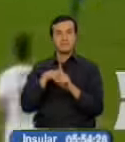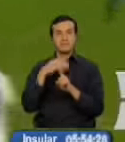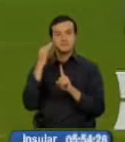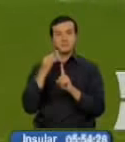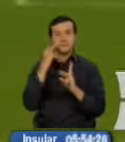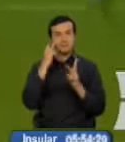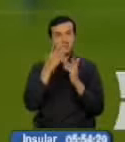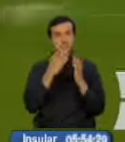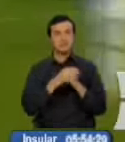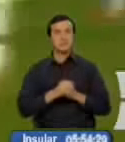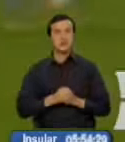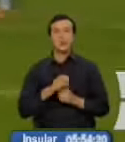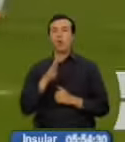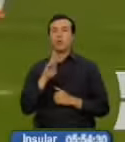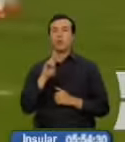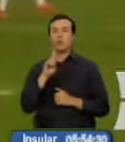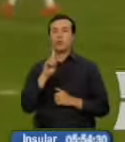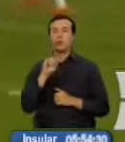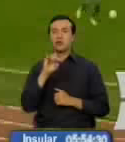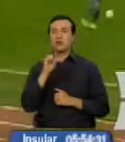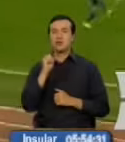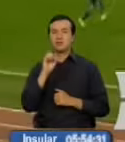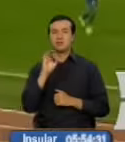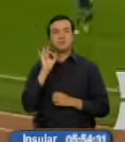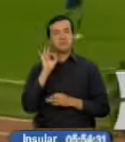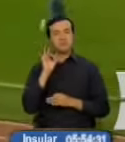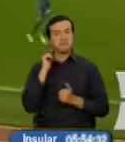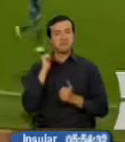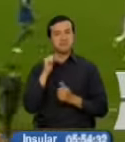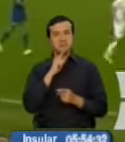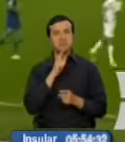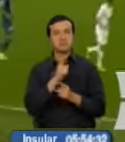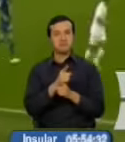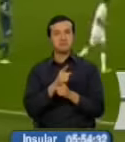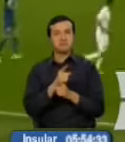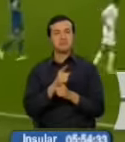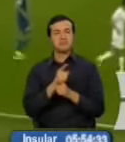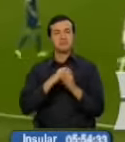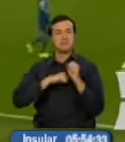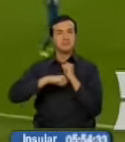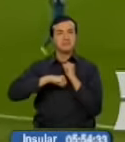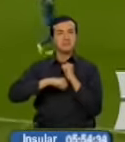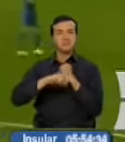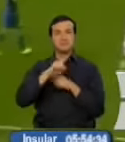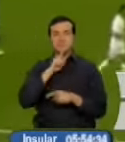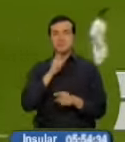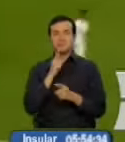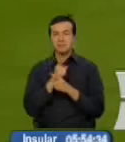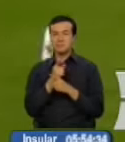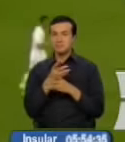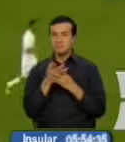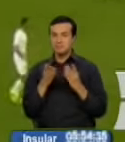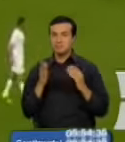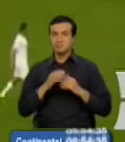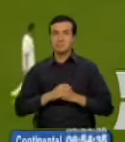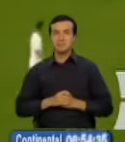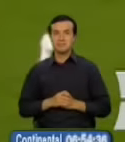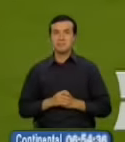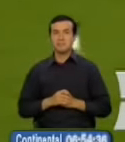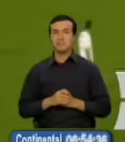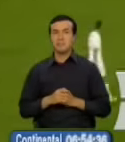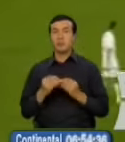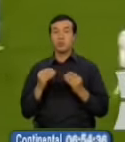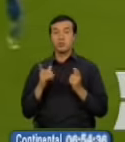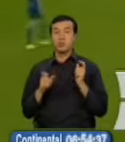Ahí está Burdizo, precisamente para una muy buena definición en este partido que convocó un buen marco